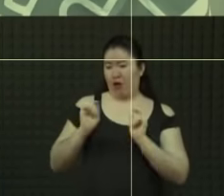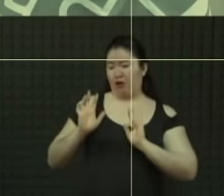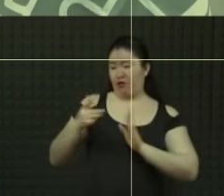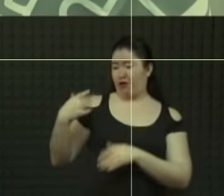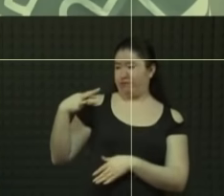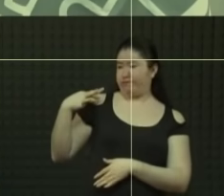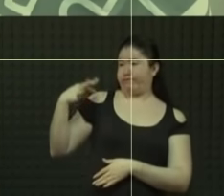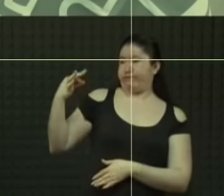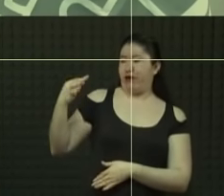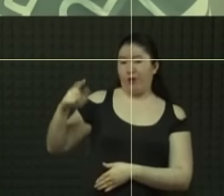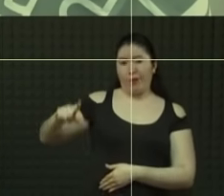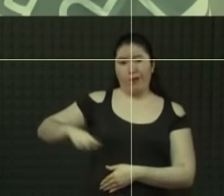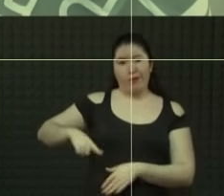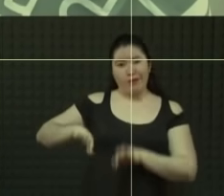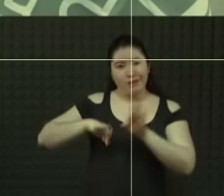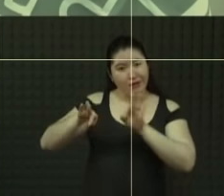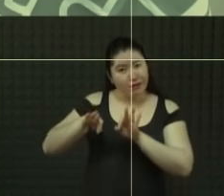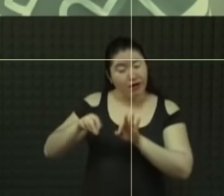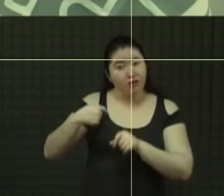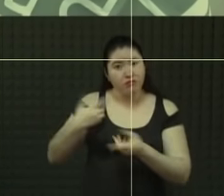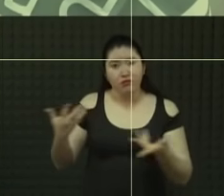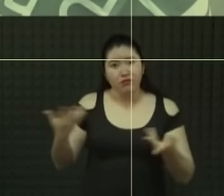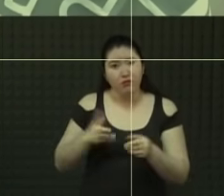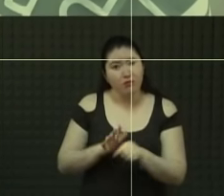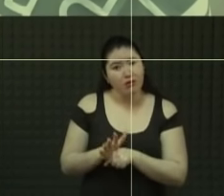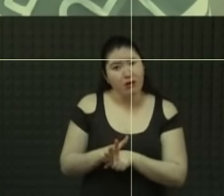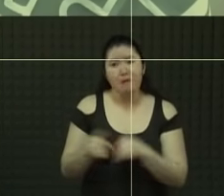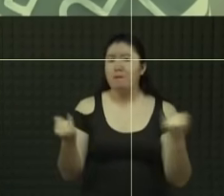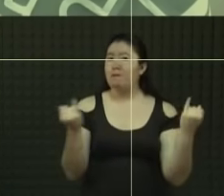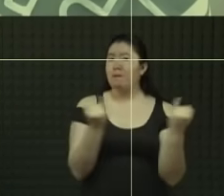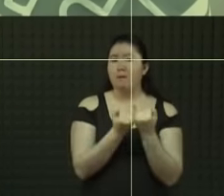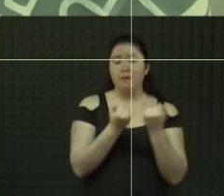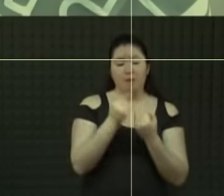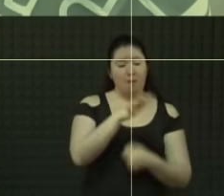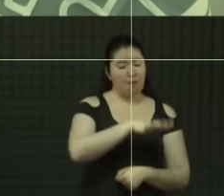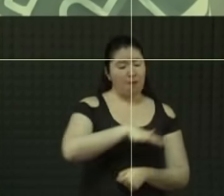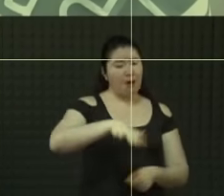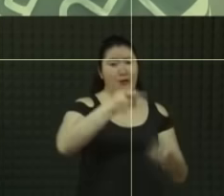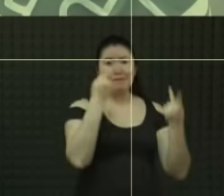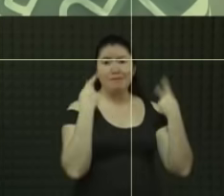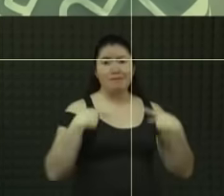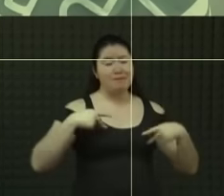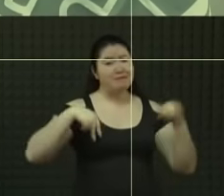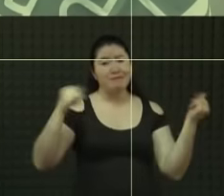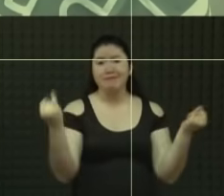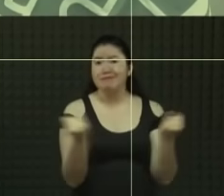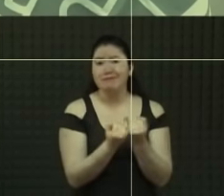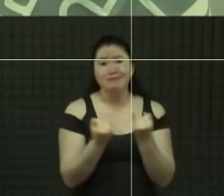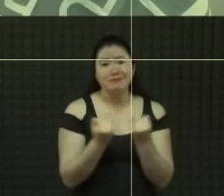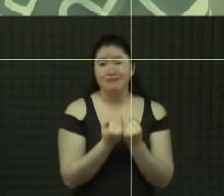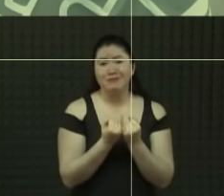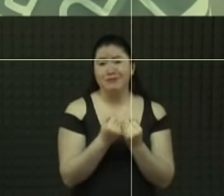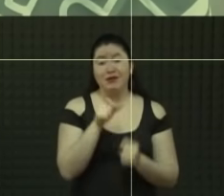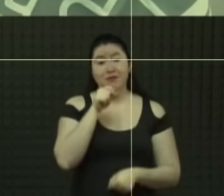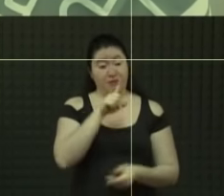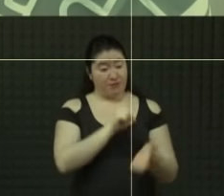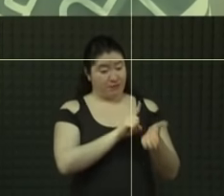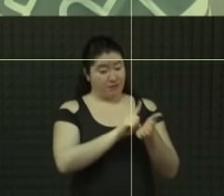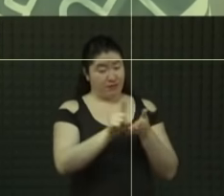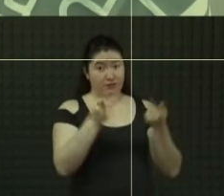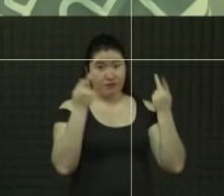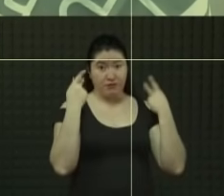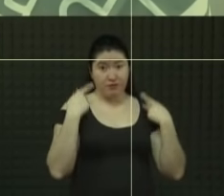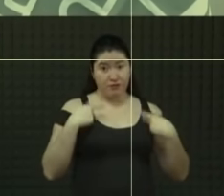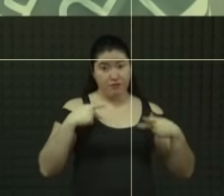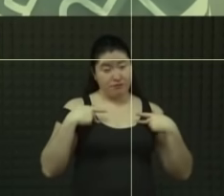que buscamos siempre es actuar como ciudadanos. Y son derechos a los que tienen acceso las personas.